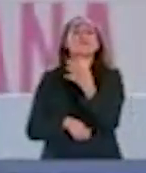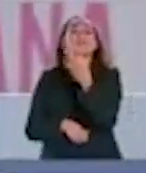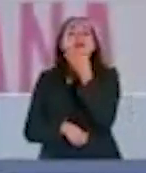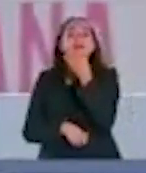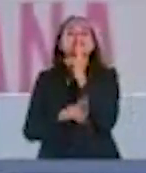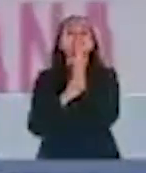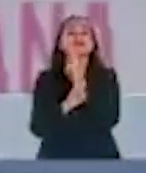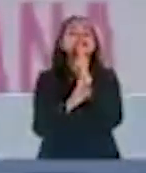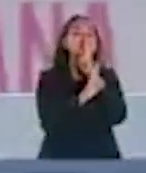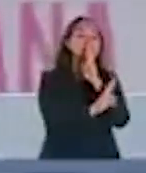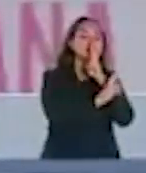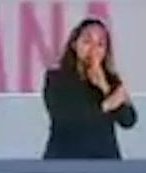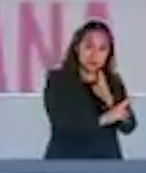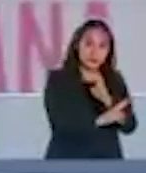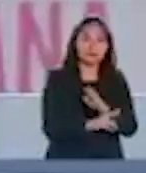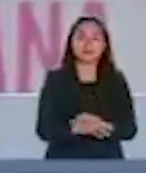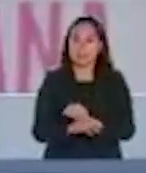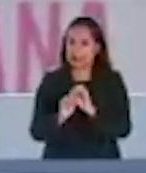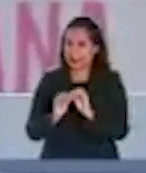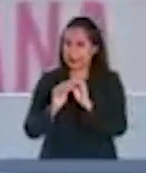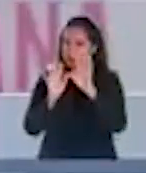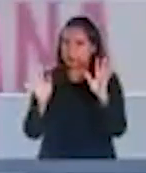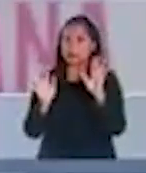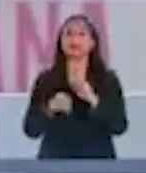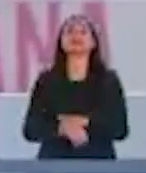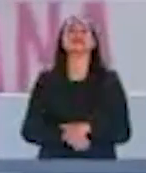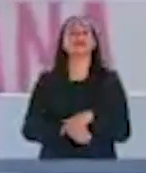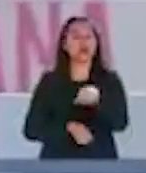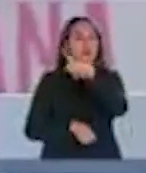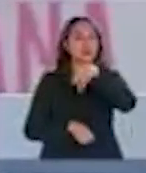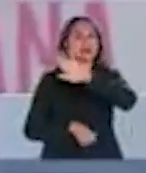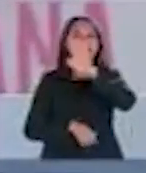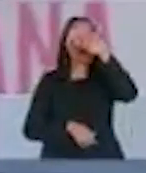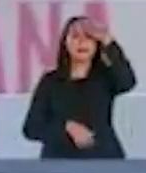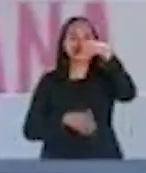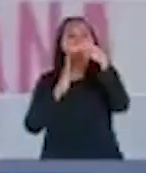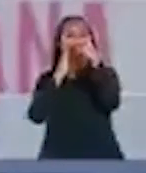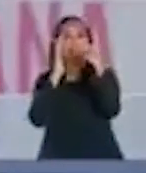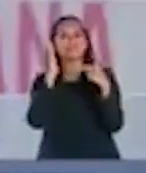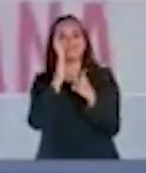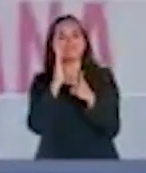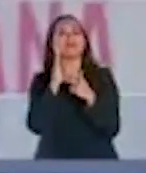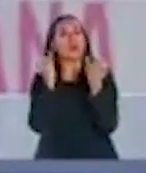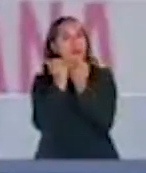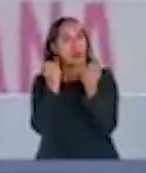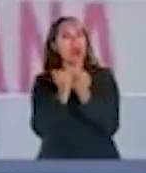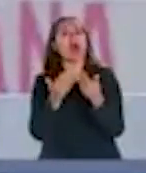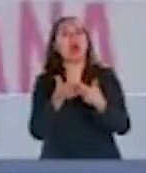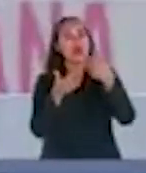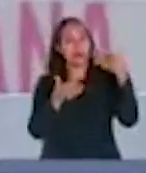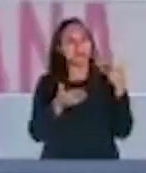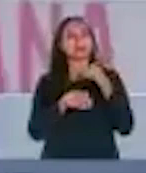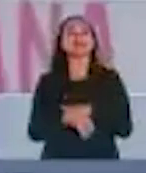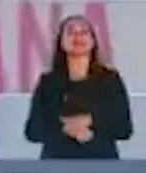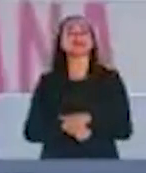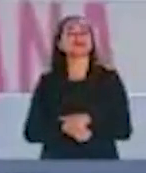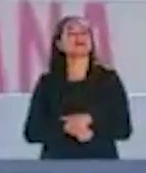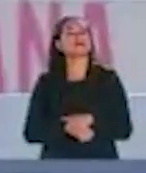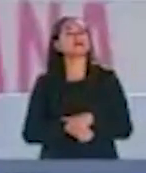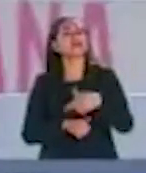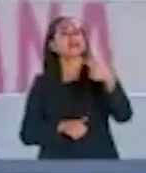por supuesto que ya conocen las reglas es igual a las anteriores gerardo osuna tu pregunta